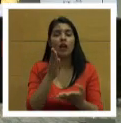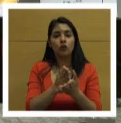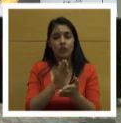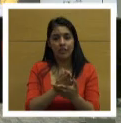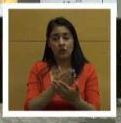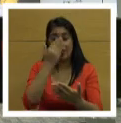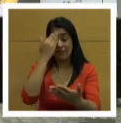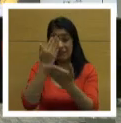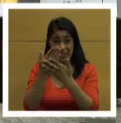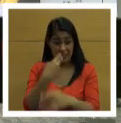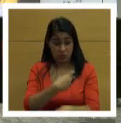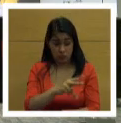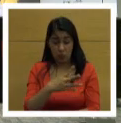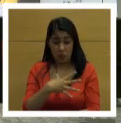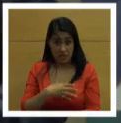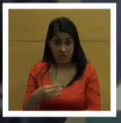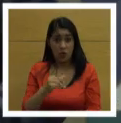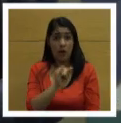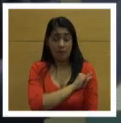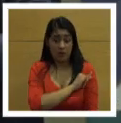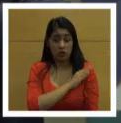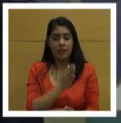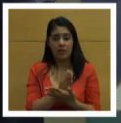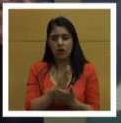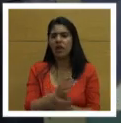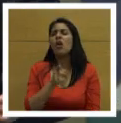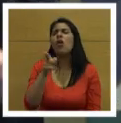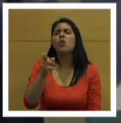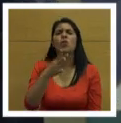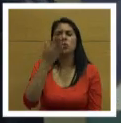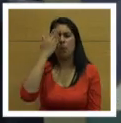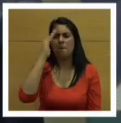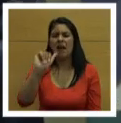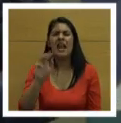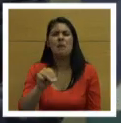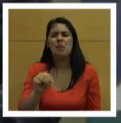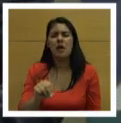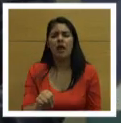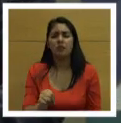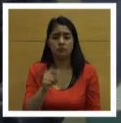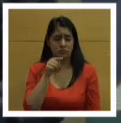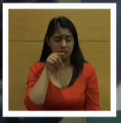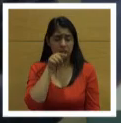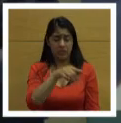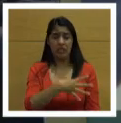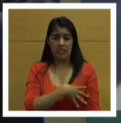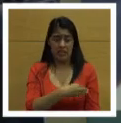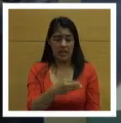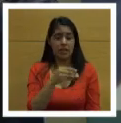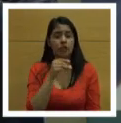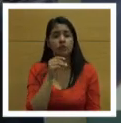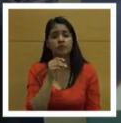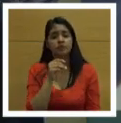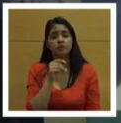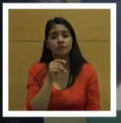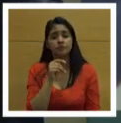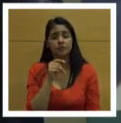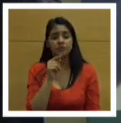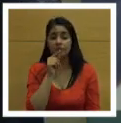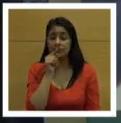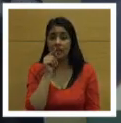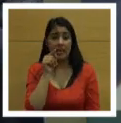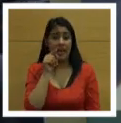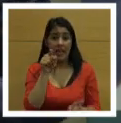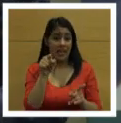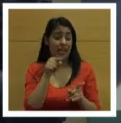frente a sus hijos y al inspector del colegio que era una mala madre, a uno de sus hijos le señaló que prácticamente ella no lo